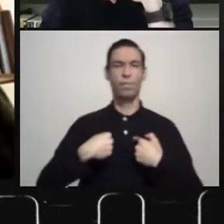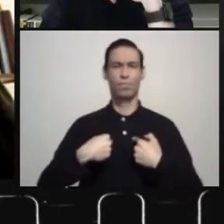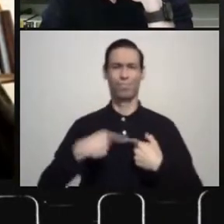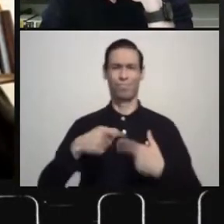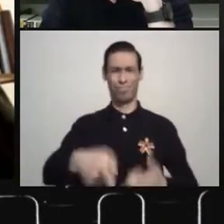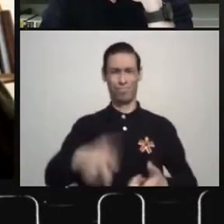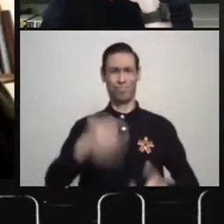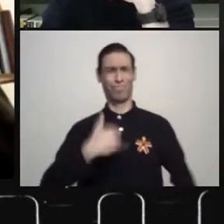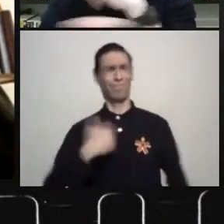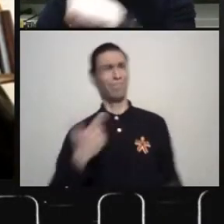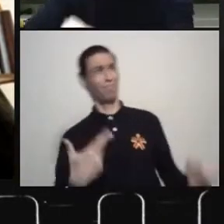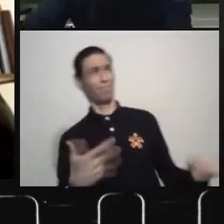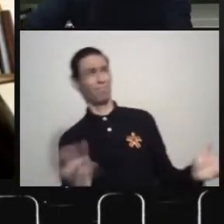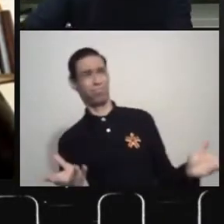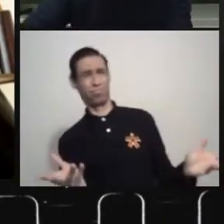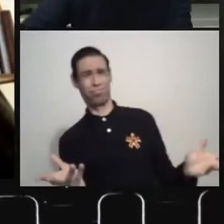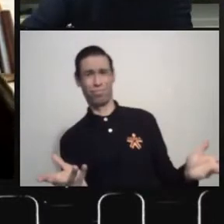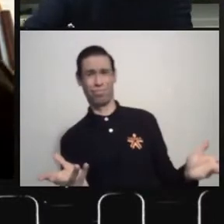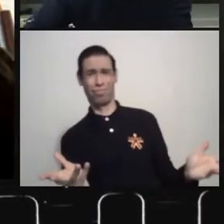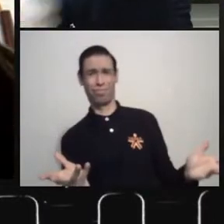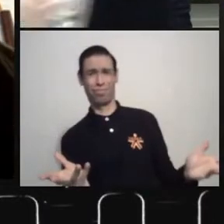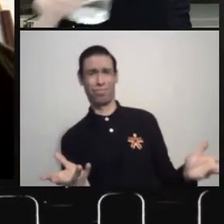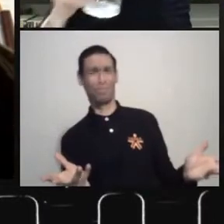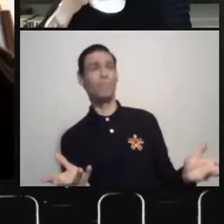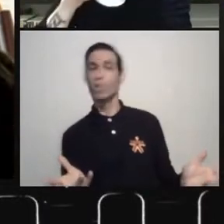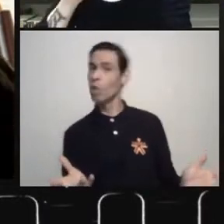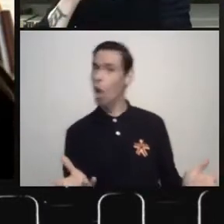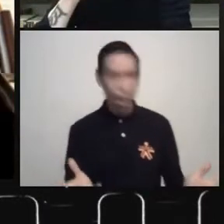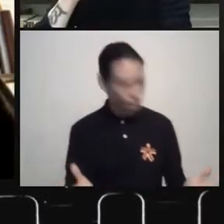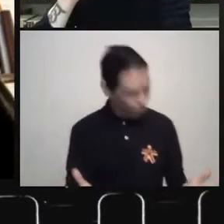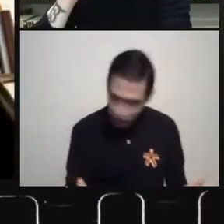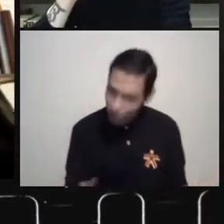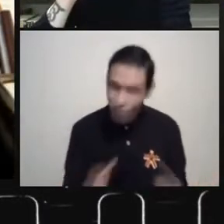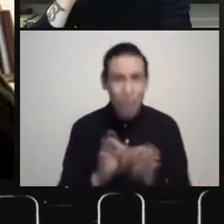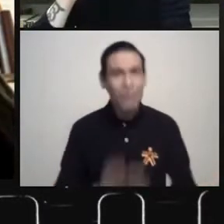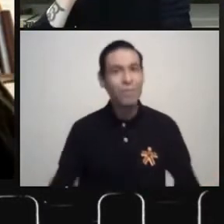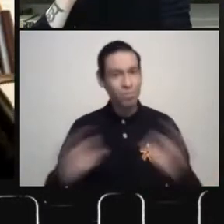y creo que es enriquecedor y es chévere abrirse a